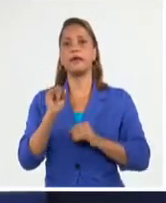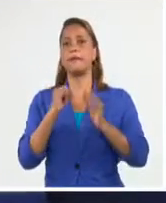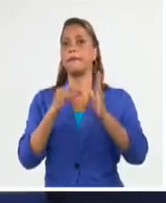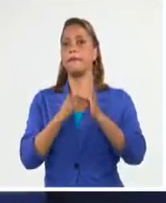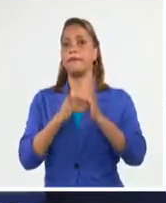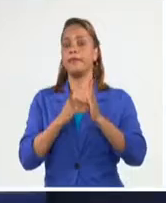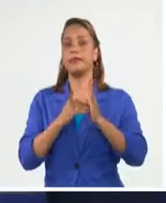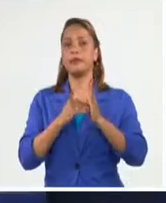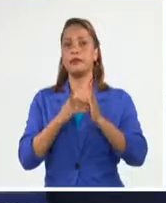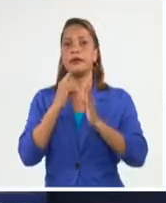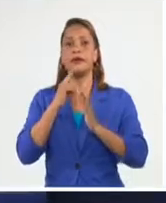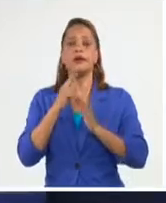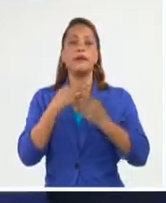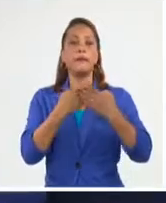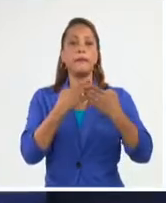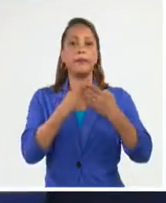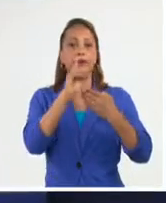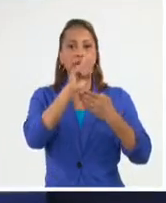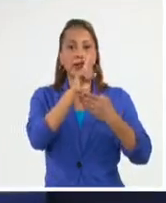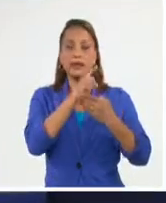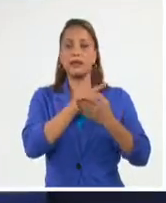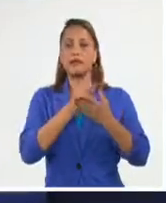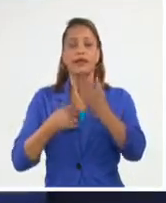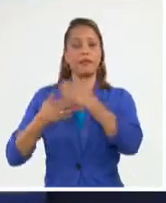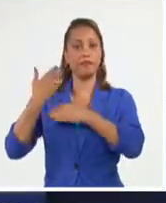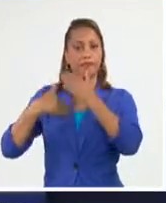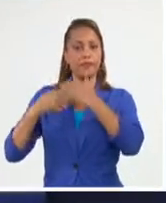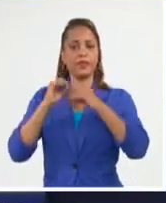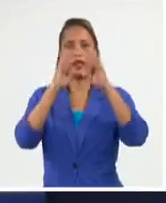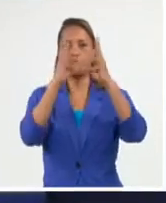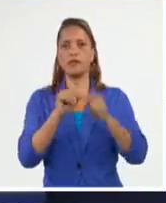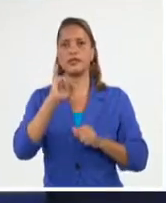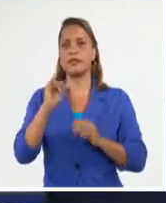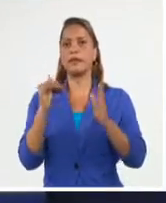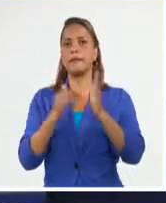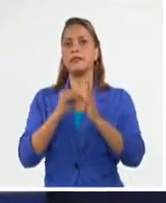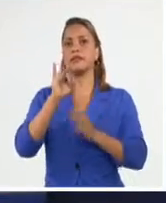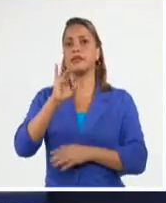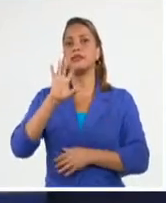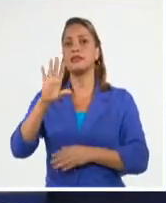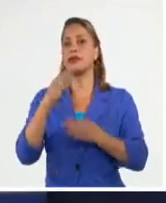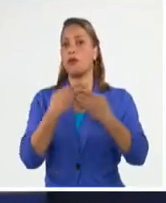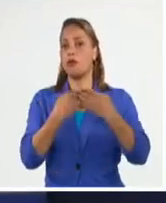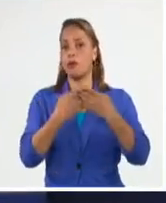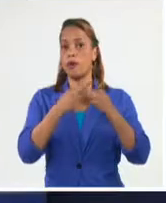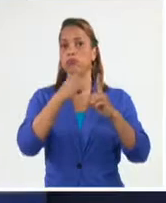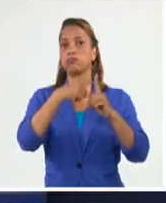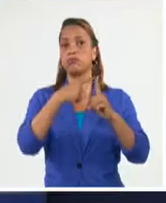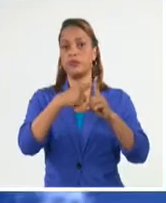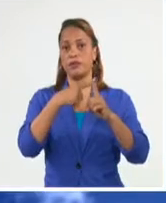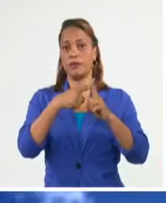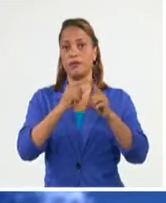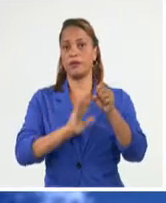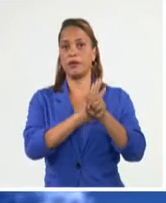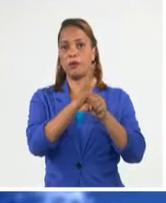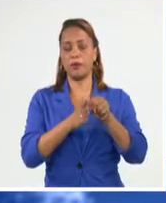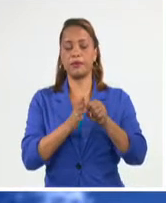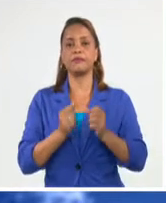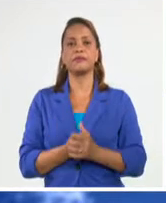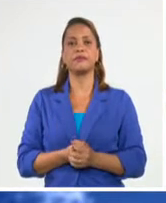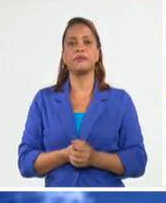46.364 PCR durante la última jornada, resultaron 6.075 muestras positivas a la COVID-19. De